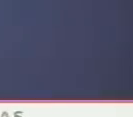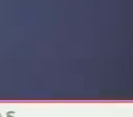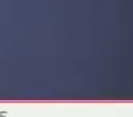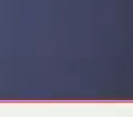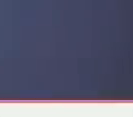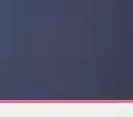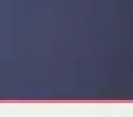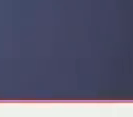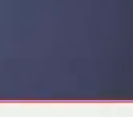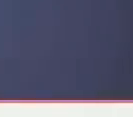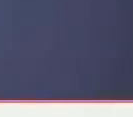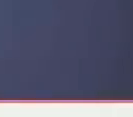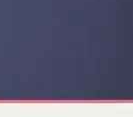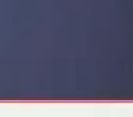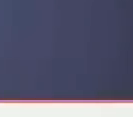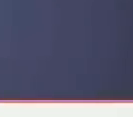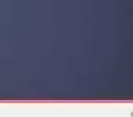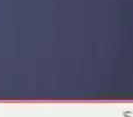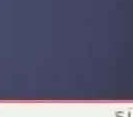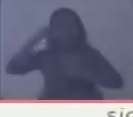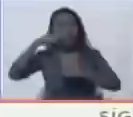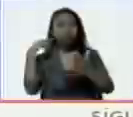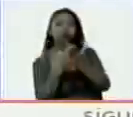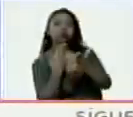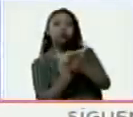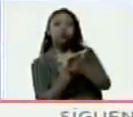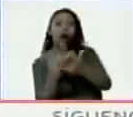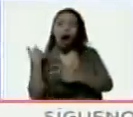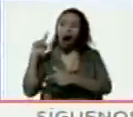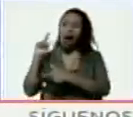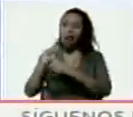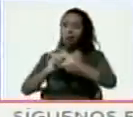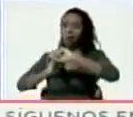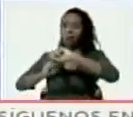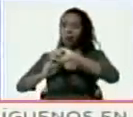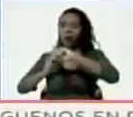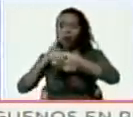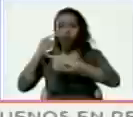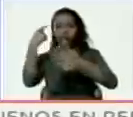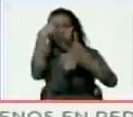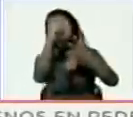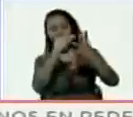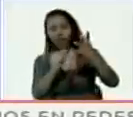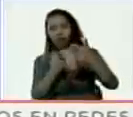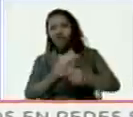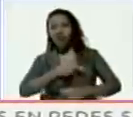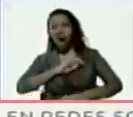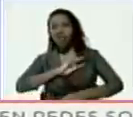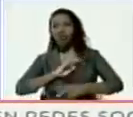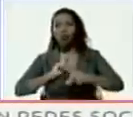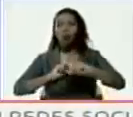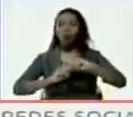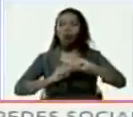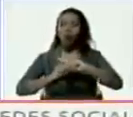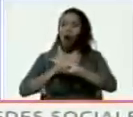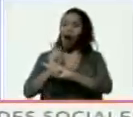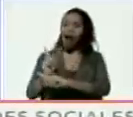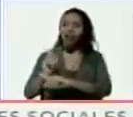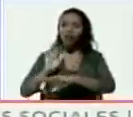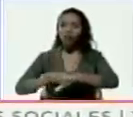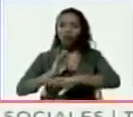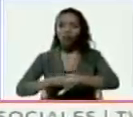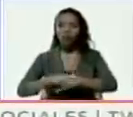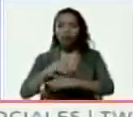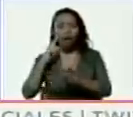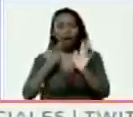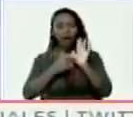Rodríguez, argumentos, videos, pruebas, evidencias en las que ha calificado como un falso positivo estos sucesos que se